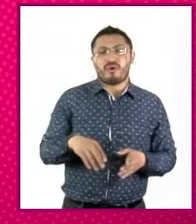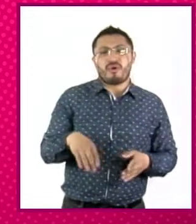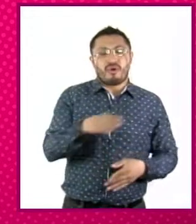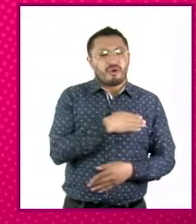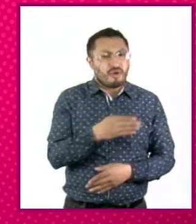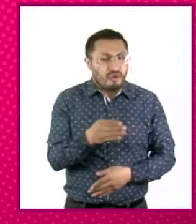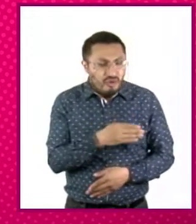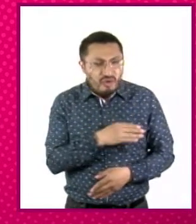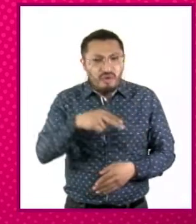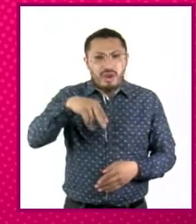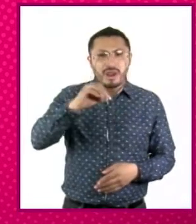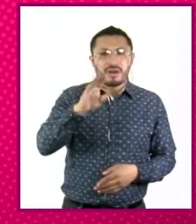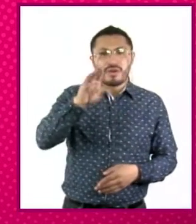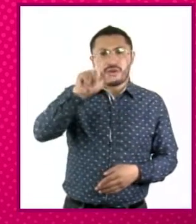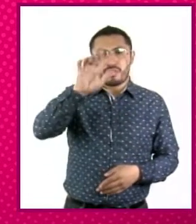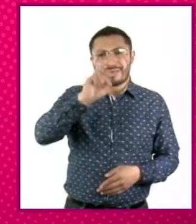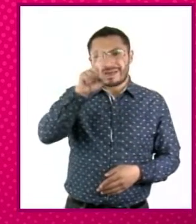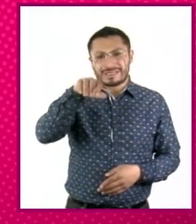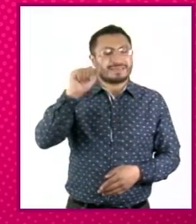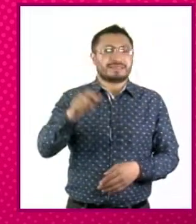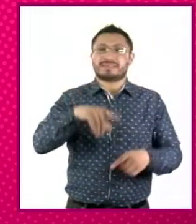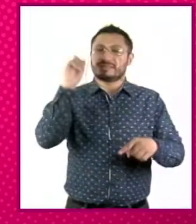donde haya